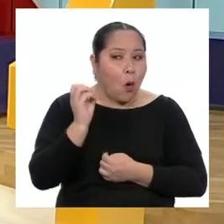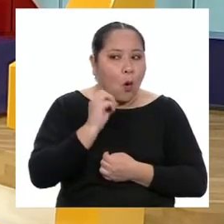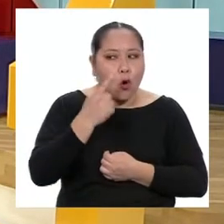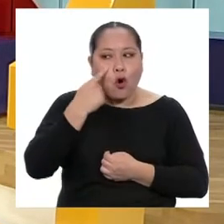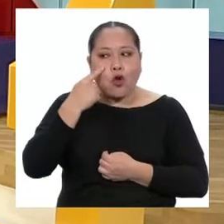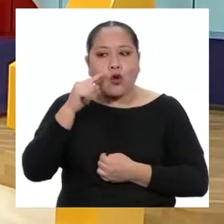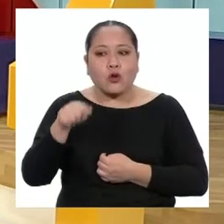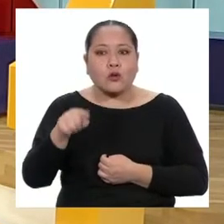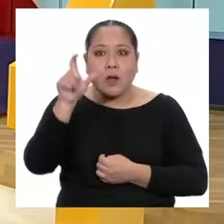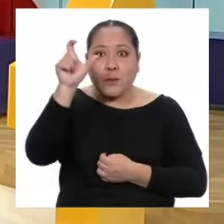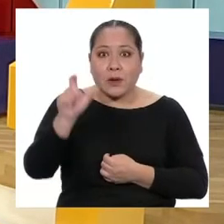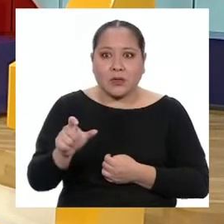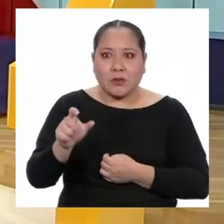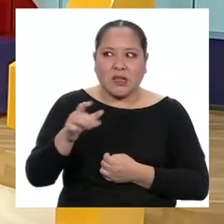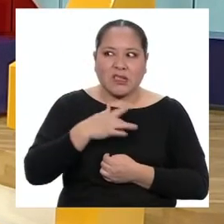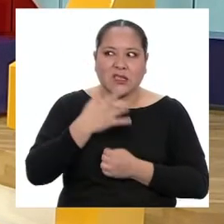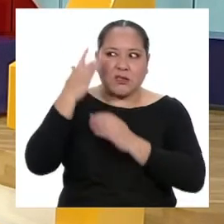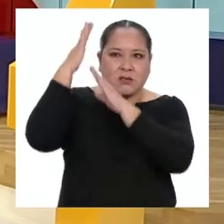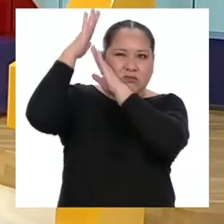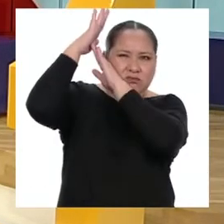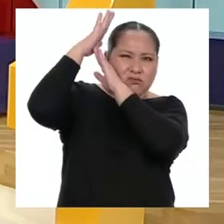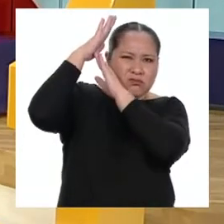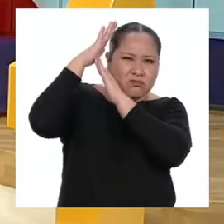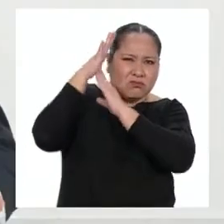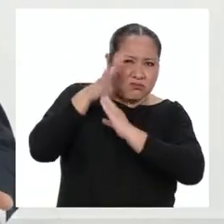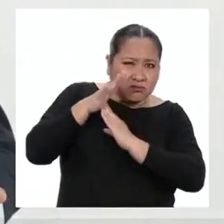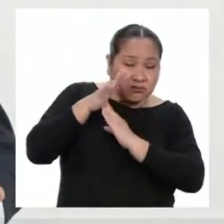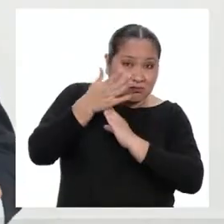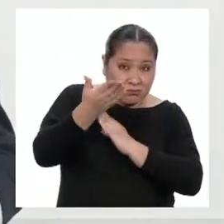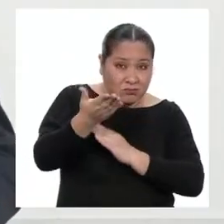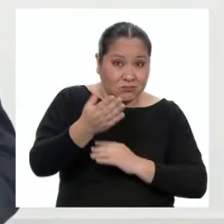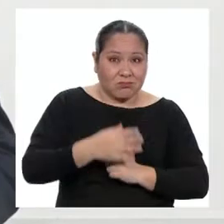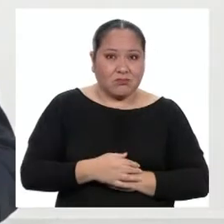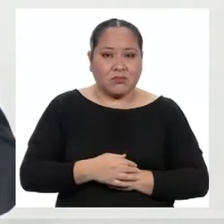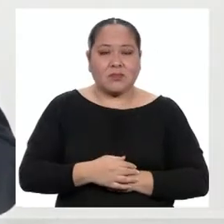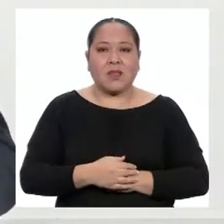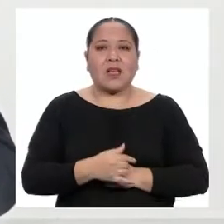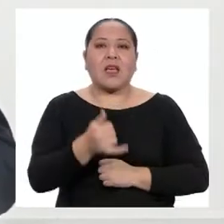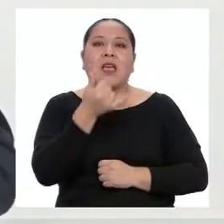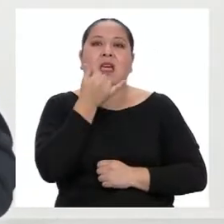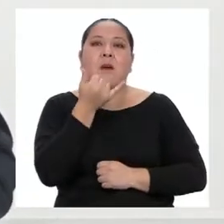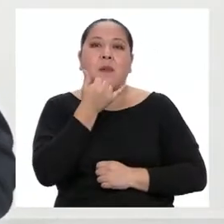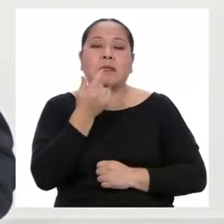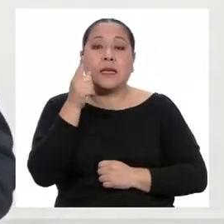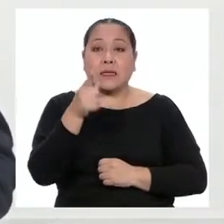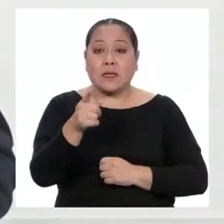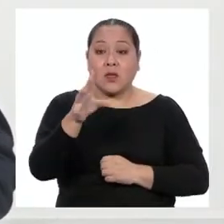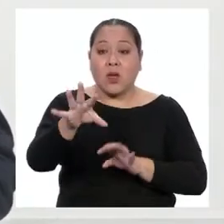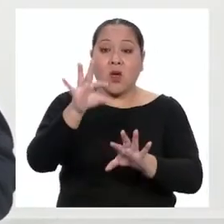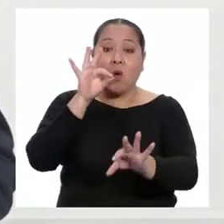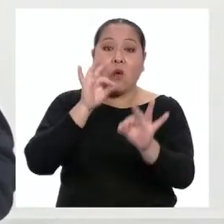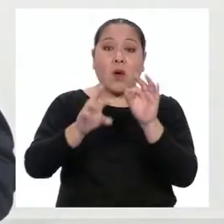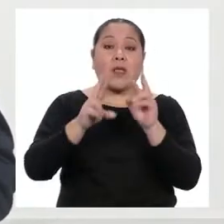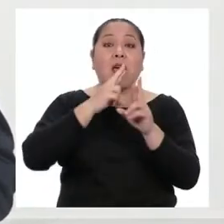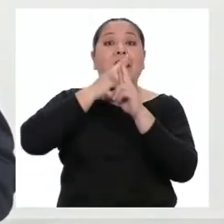una experiencia de discriminación? ¿Qué va a pasar si obtienes la respuesta de